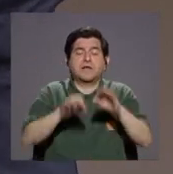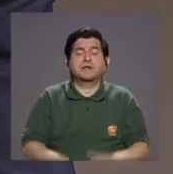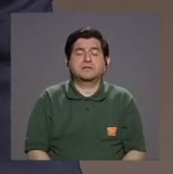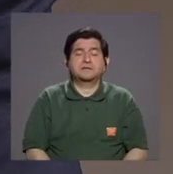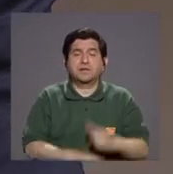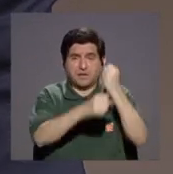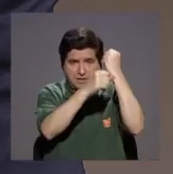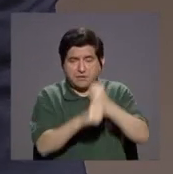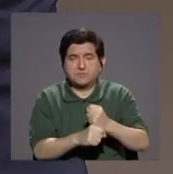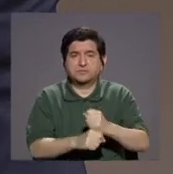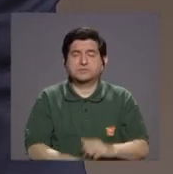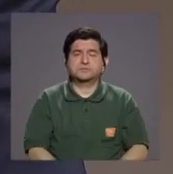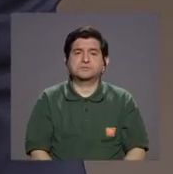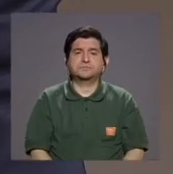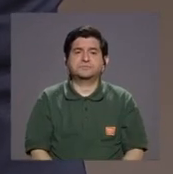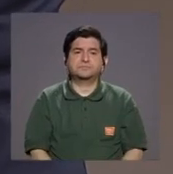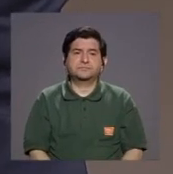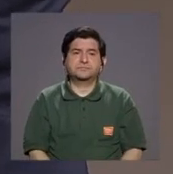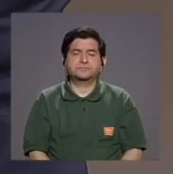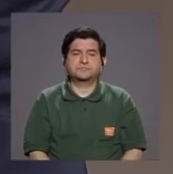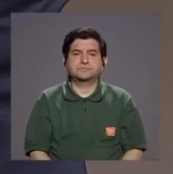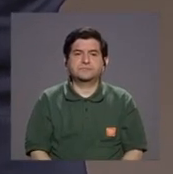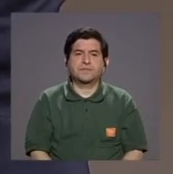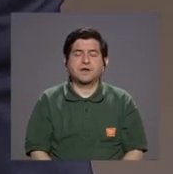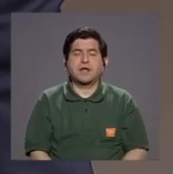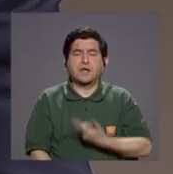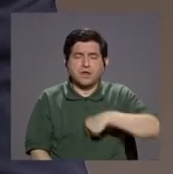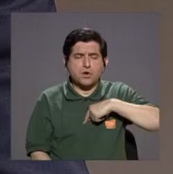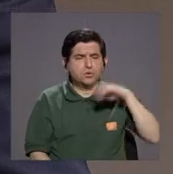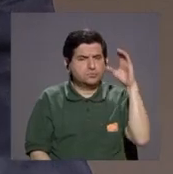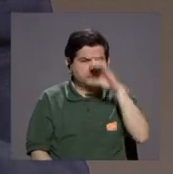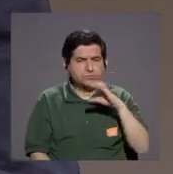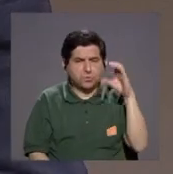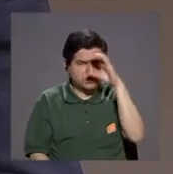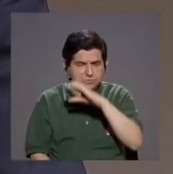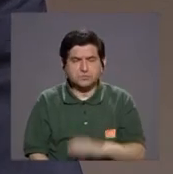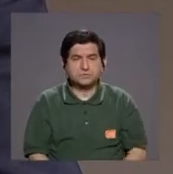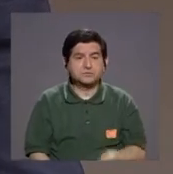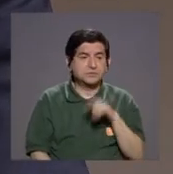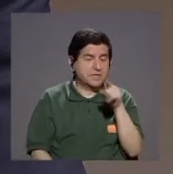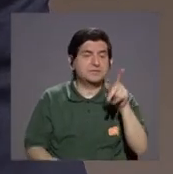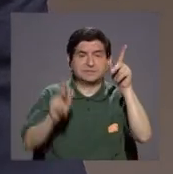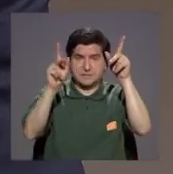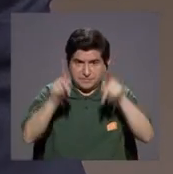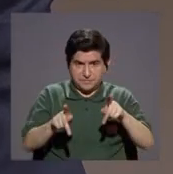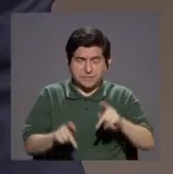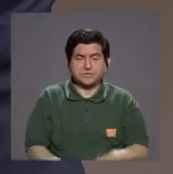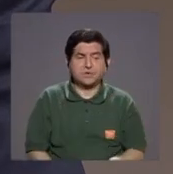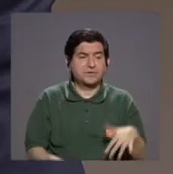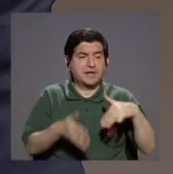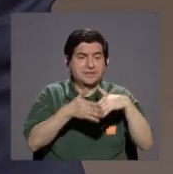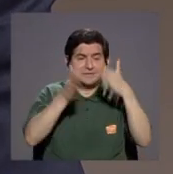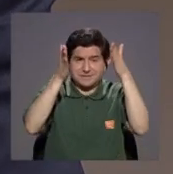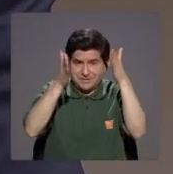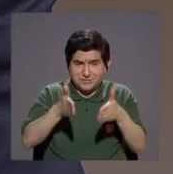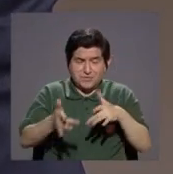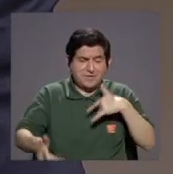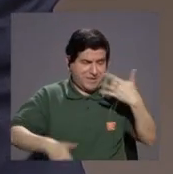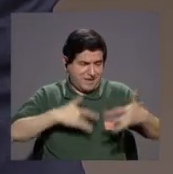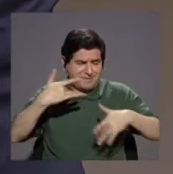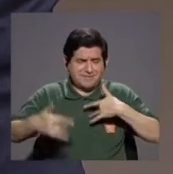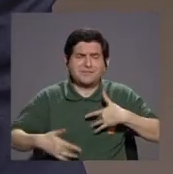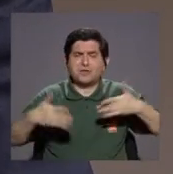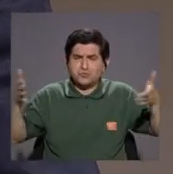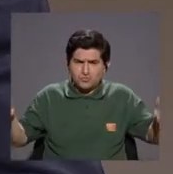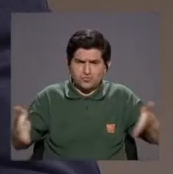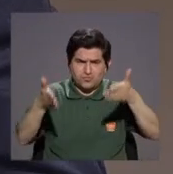fundación nuestra entonces efectivamente buscamos que estos estos muchachos estos estudiantes se sientan muy